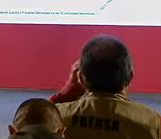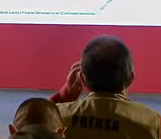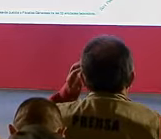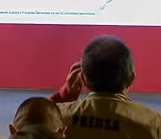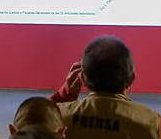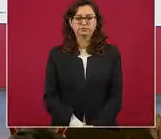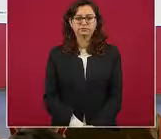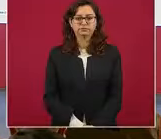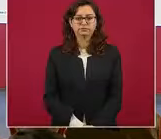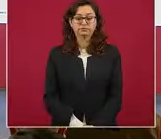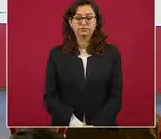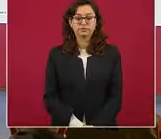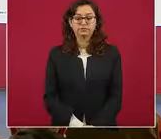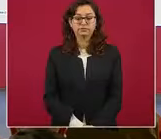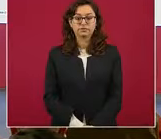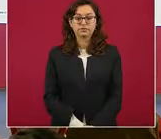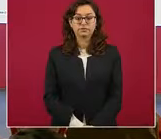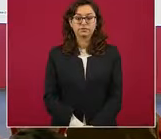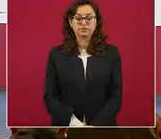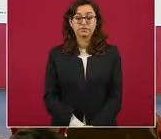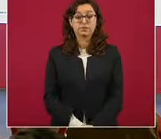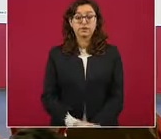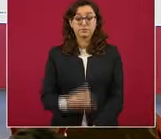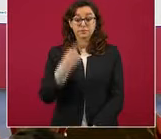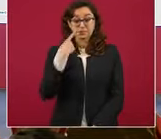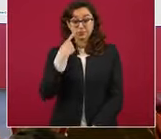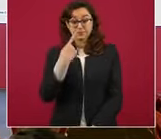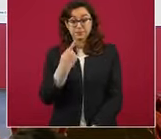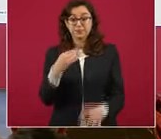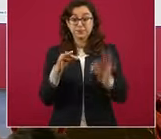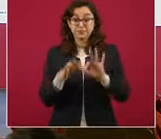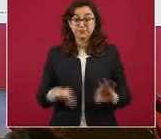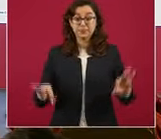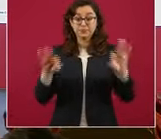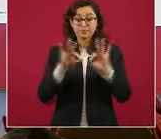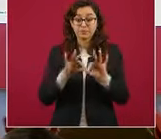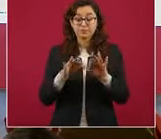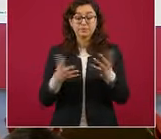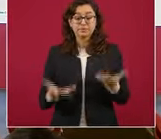Esto es importante, 15 municipios de los